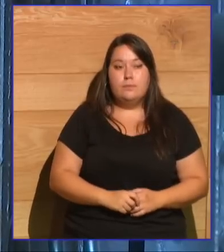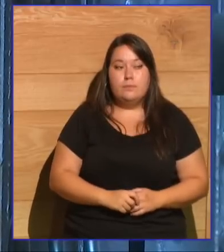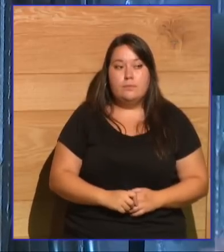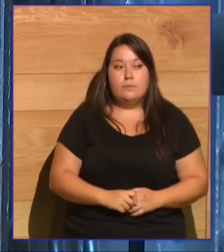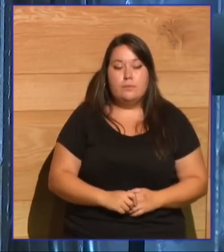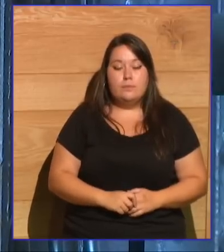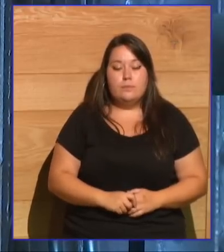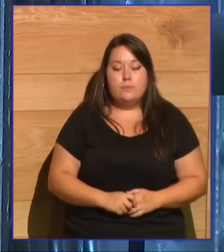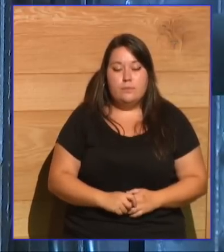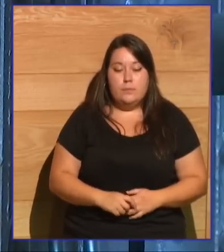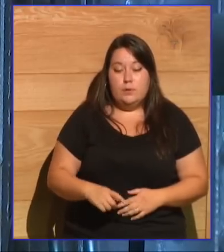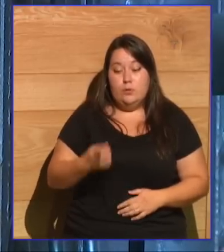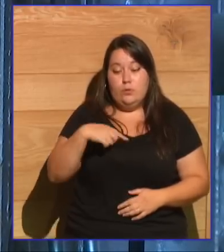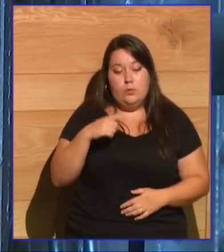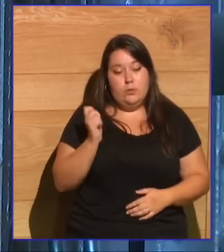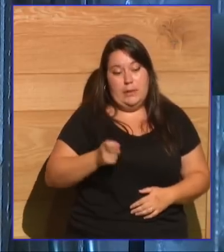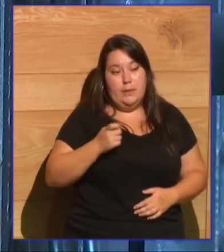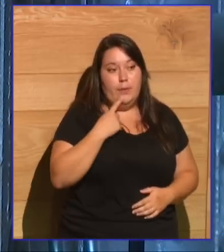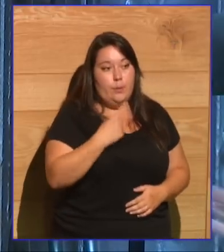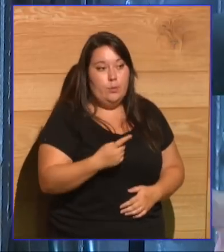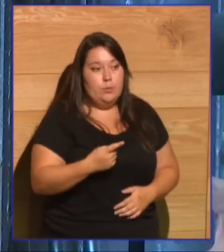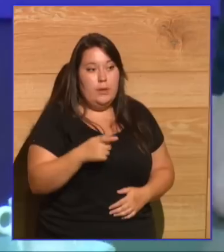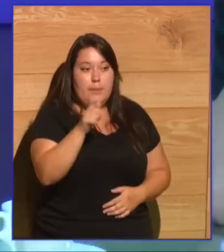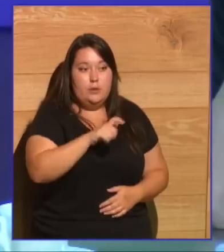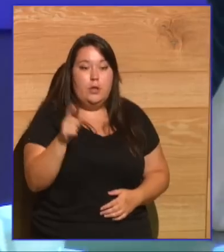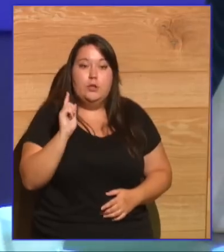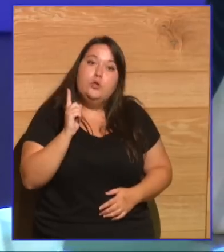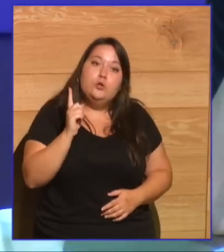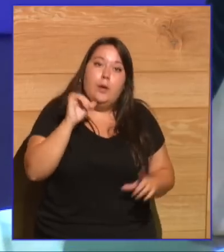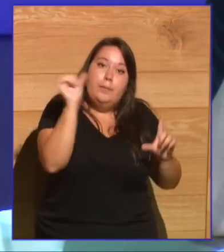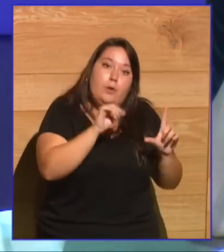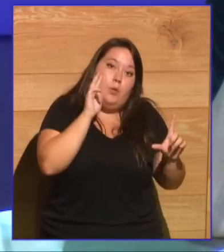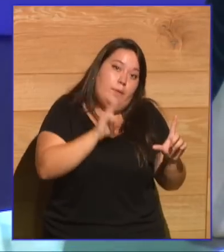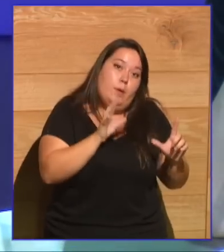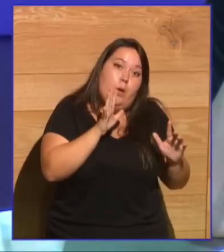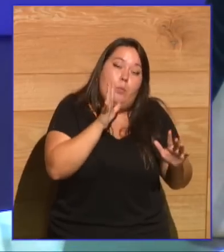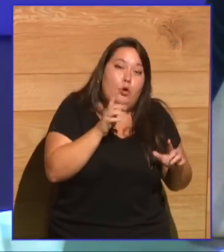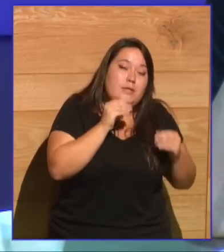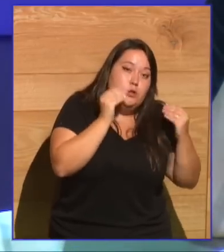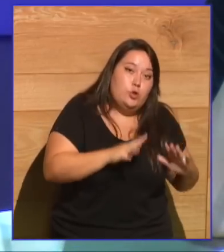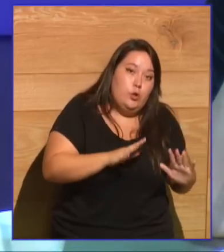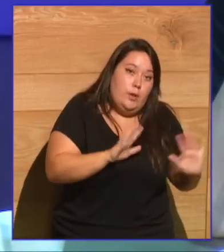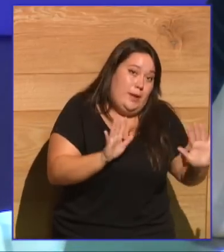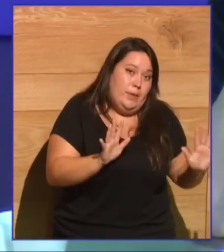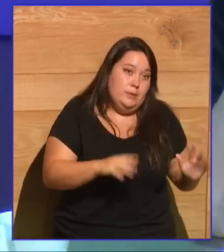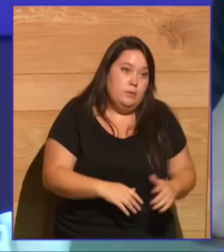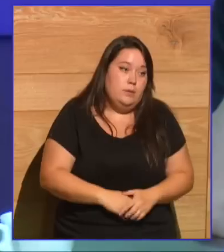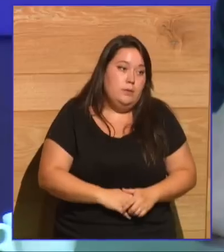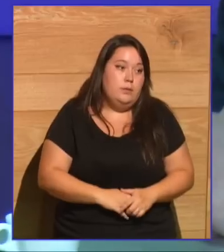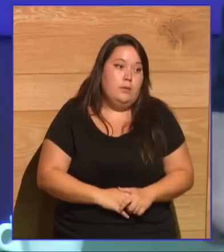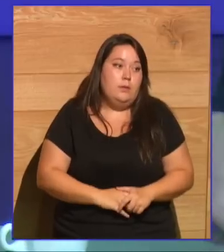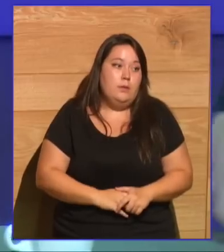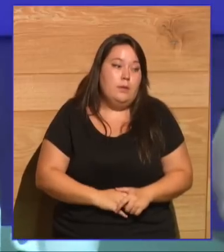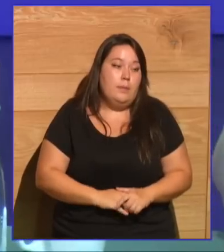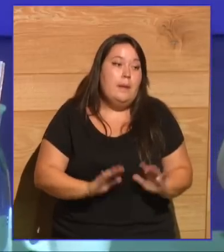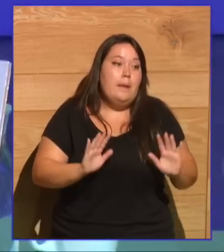lo que hemos dicho más veces no juan que hay gente que sólo ve las películas por la trama y está siguiendo nada más que las maestras pero